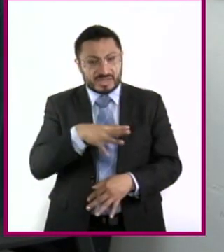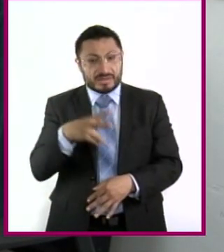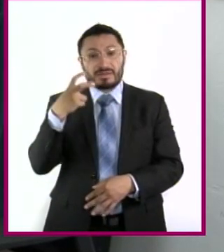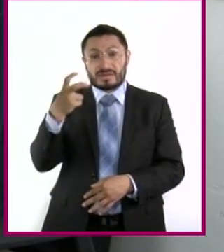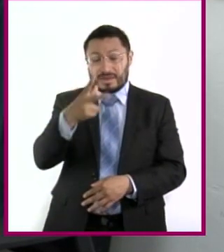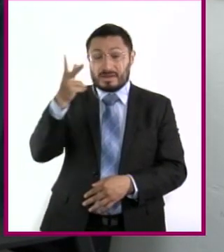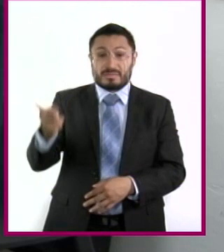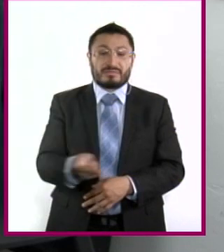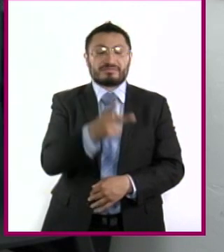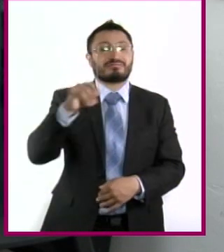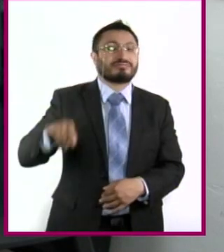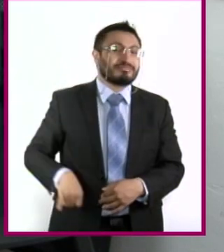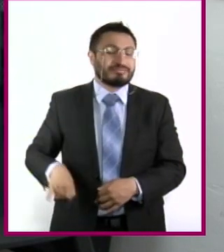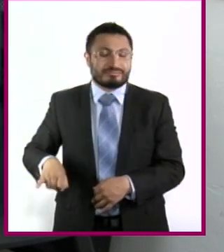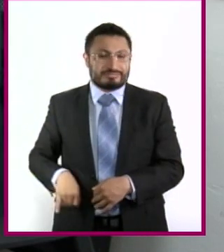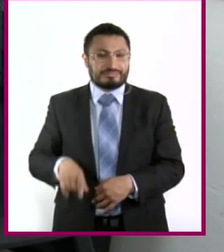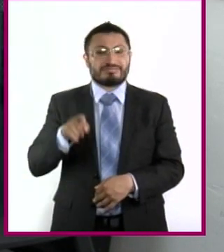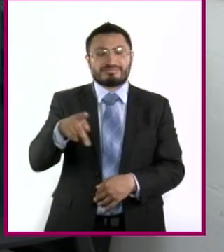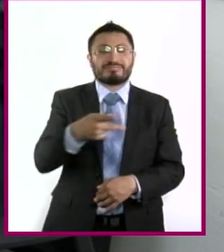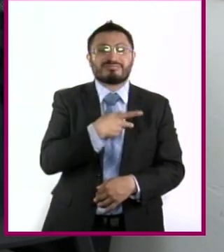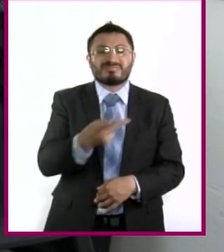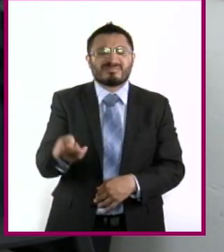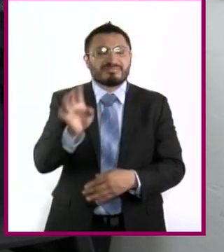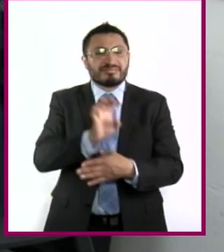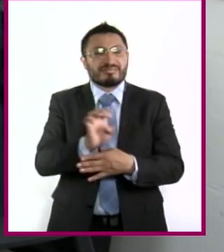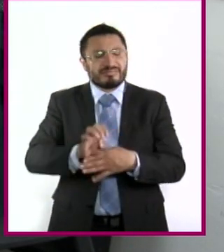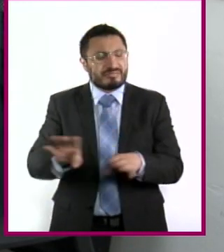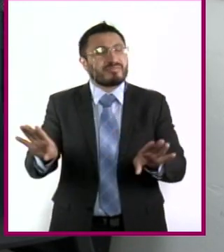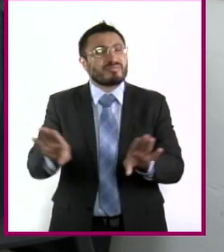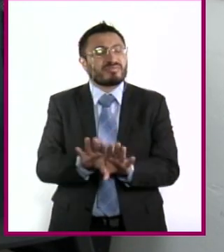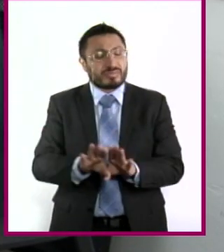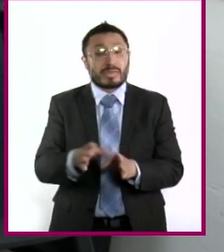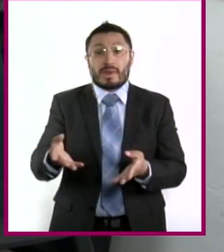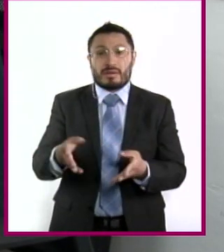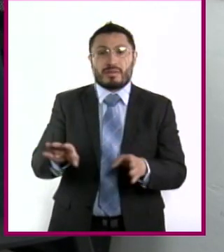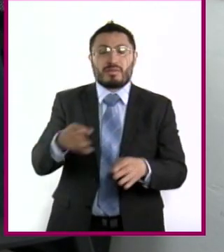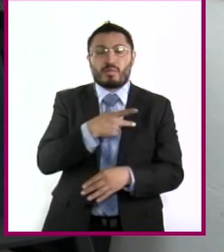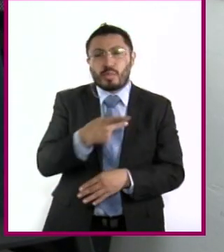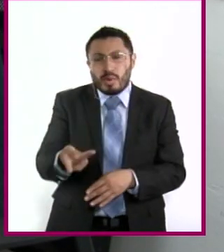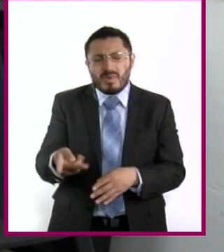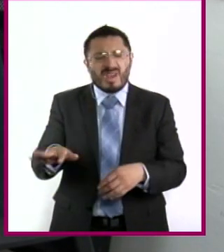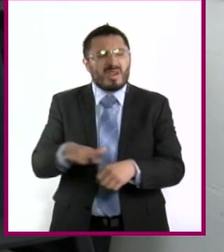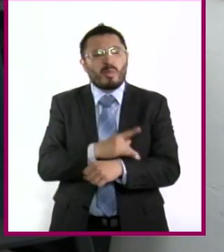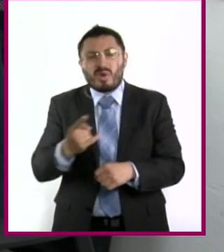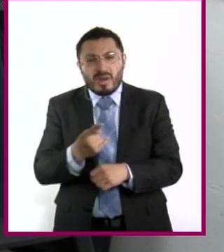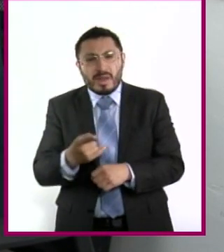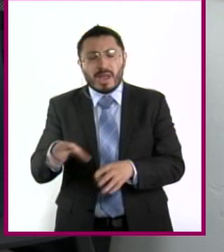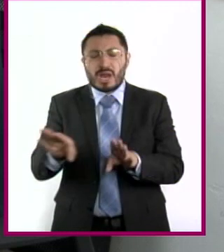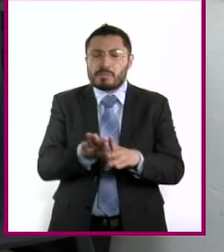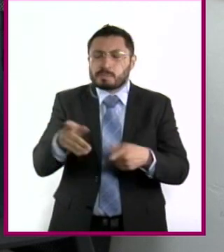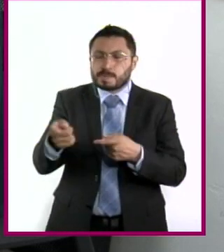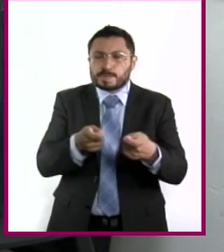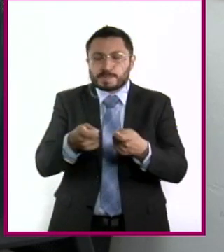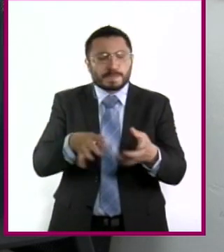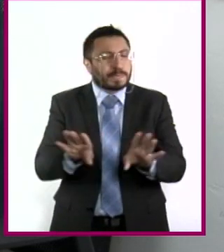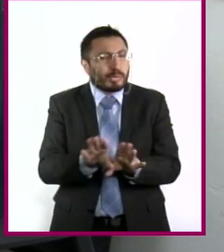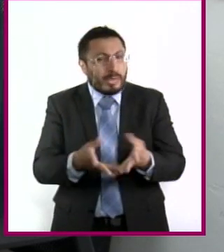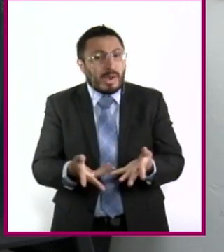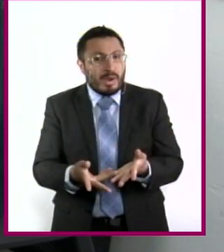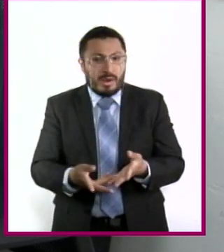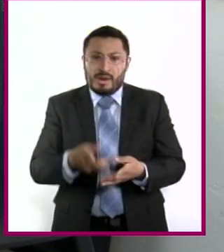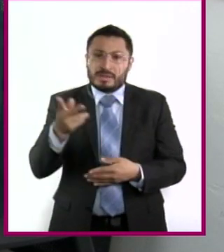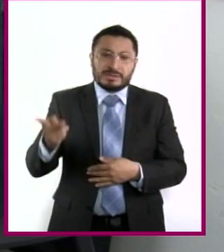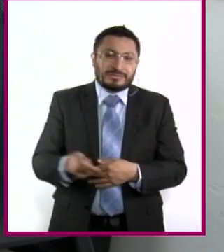excelente pregunta. Exacto, y además, ¿cómo sabemos que es pobre? ¿De qué manera podemos medirlo? Otra